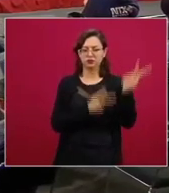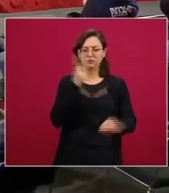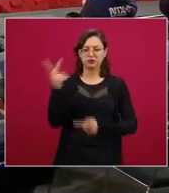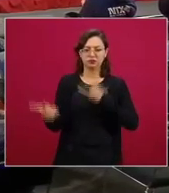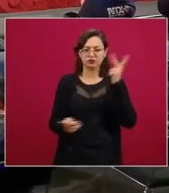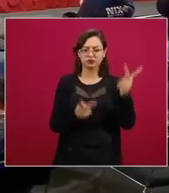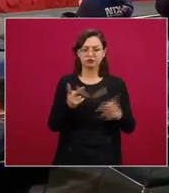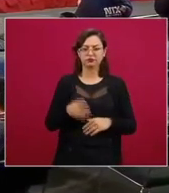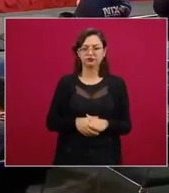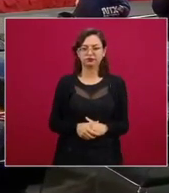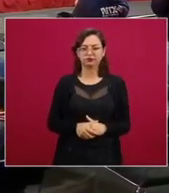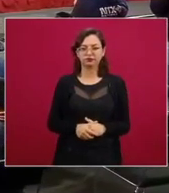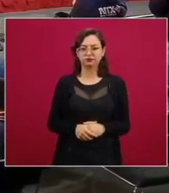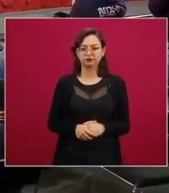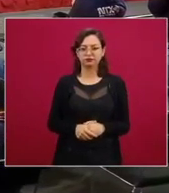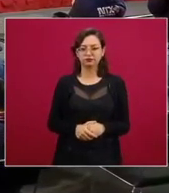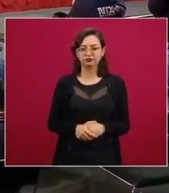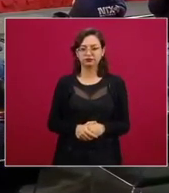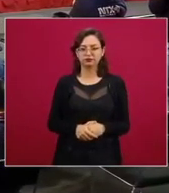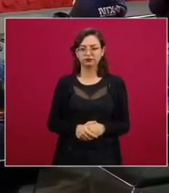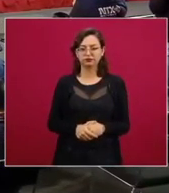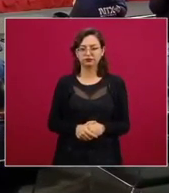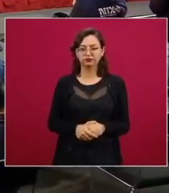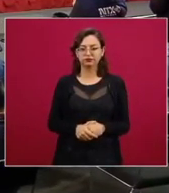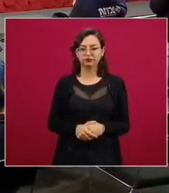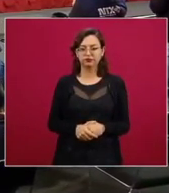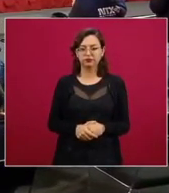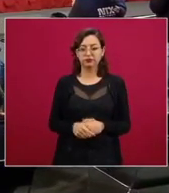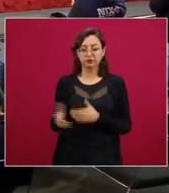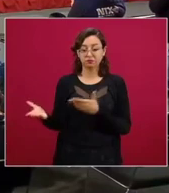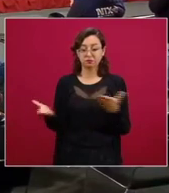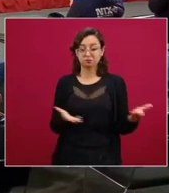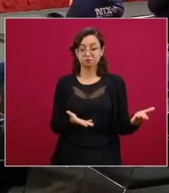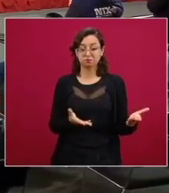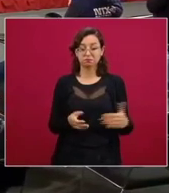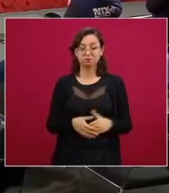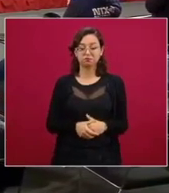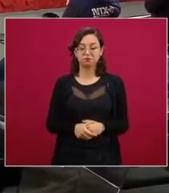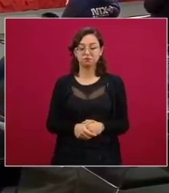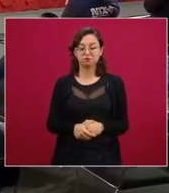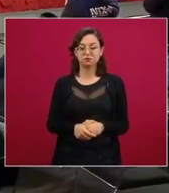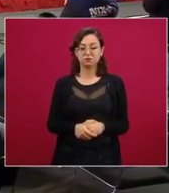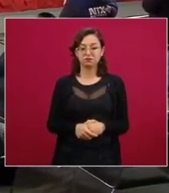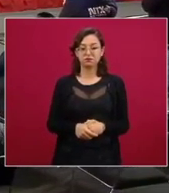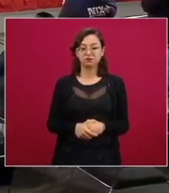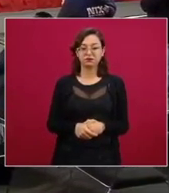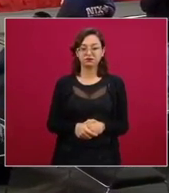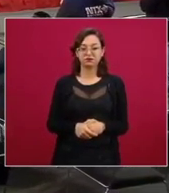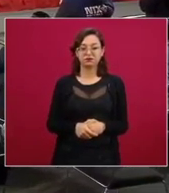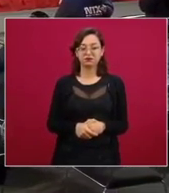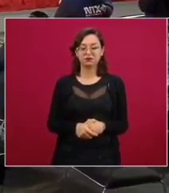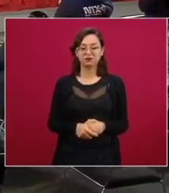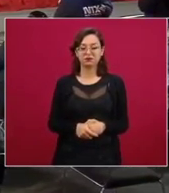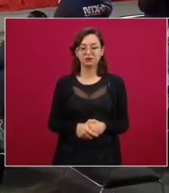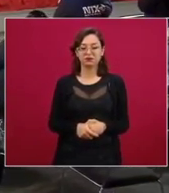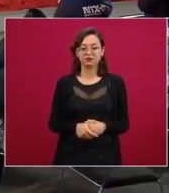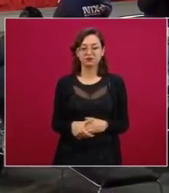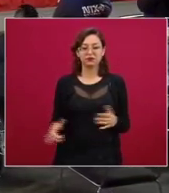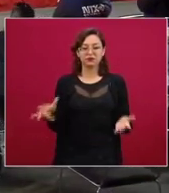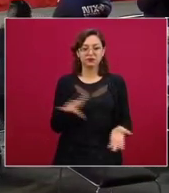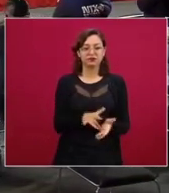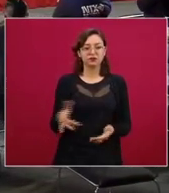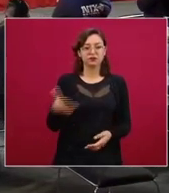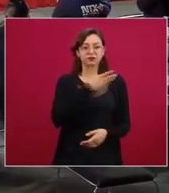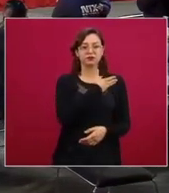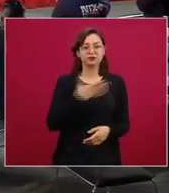No manchen, o sea, sí tenemos datos ahí como complicados, ¿eh? Ya mencionaron la parte del petróleo, O sea, son aspectos a considerar.